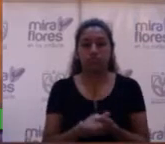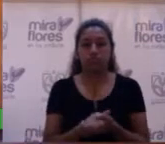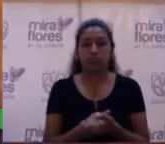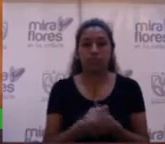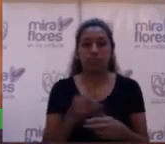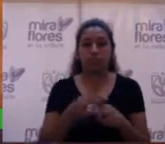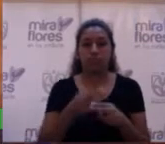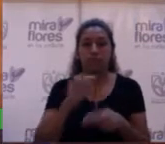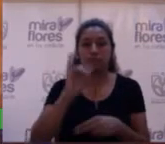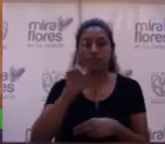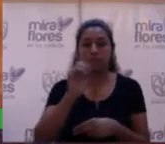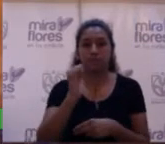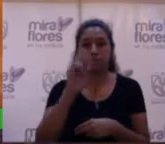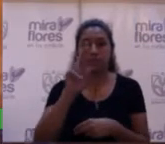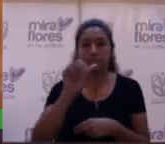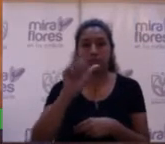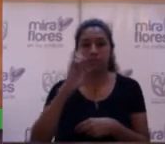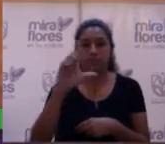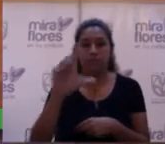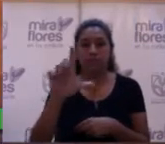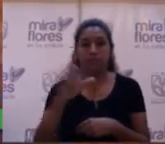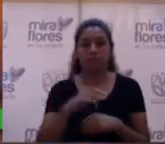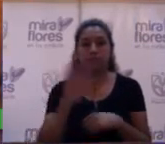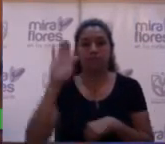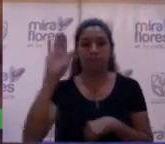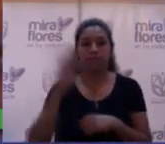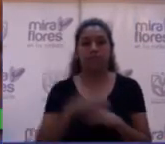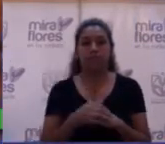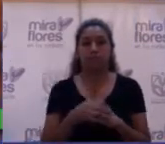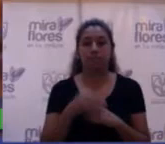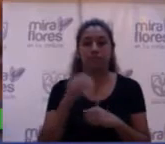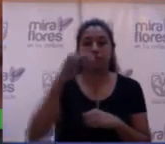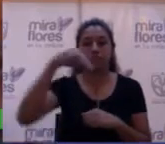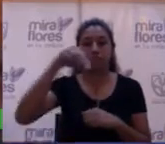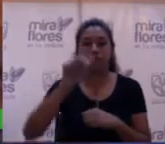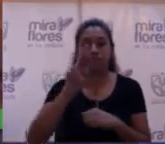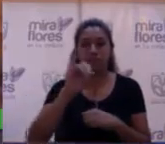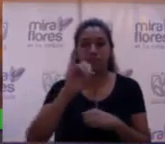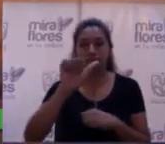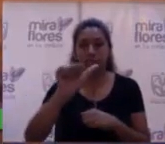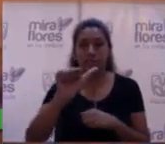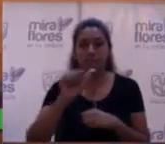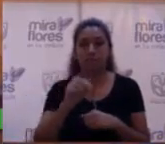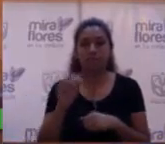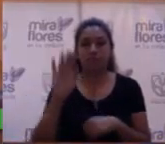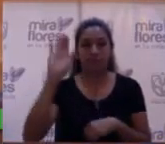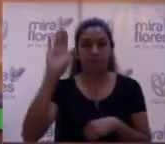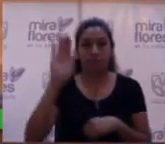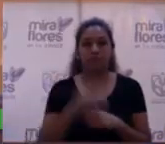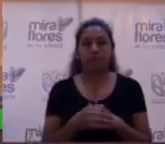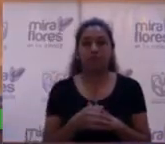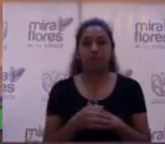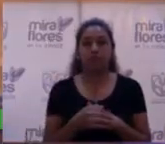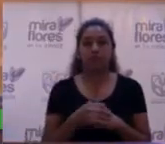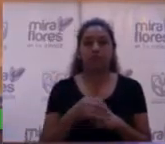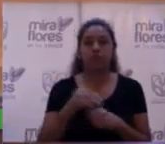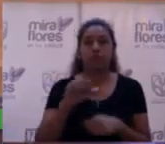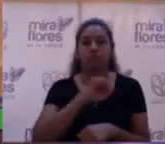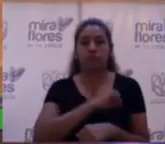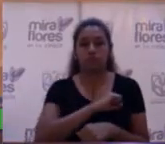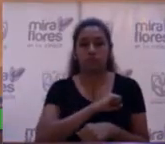Señor Israel Orlando Acuña Huoncoquis. Señora Patricia María del Río Jiménez de Olavide. Señora